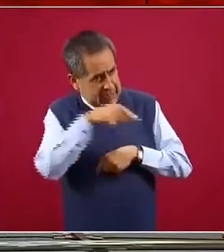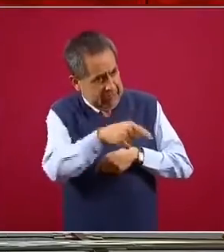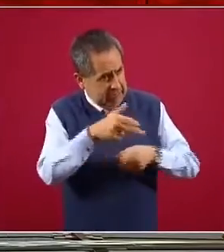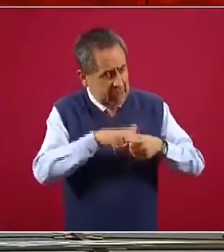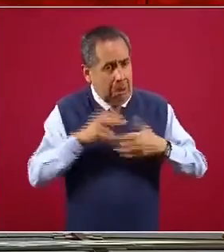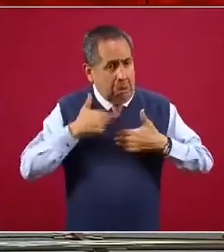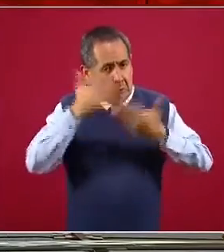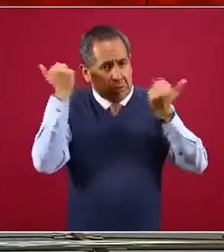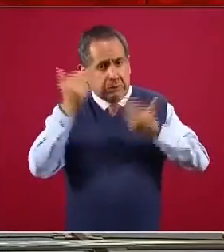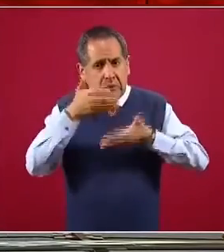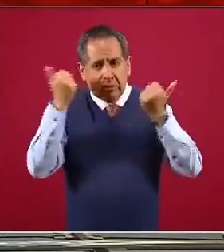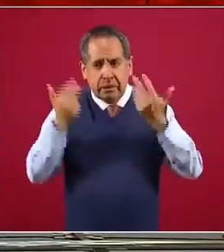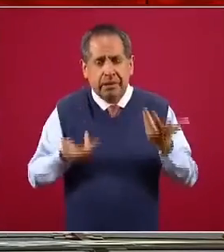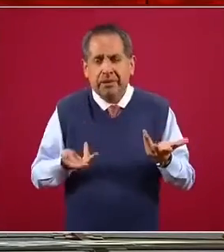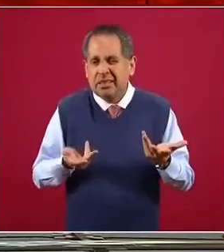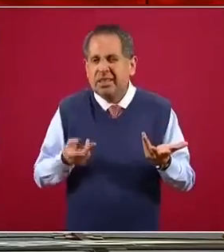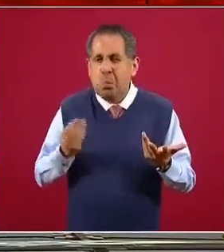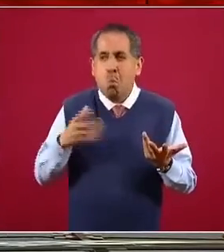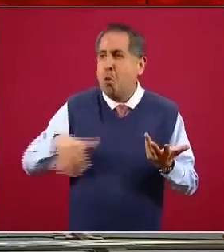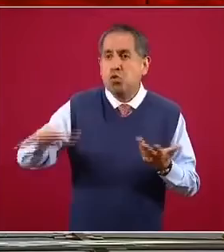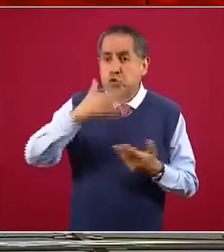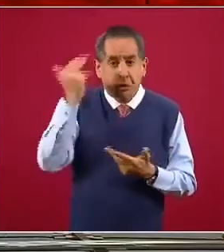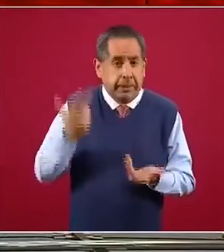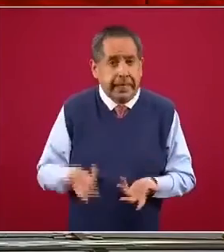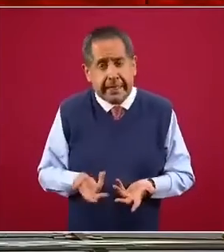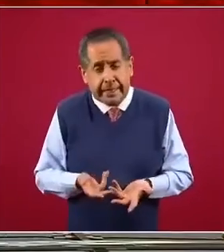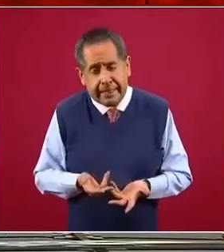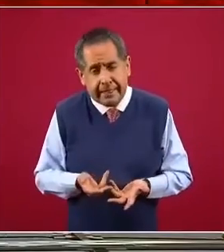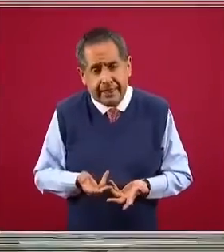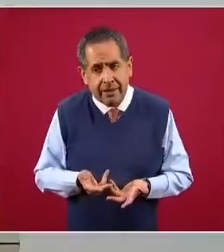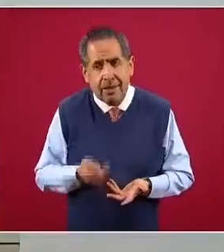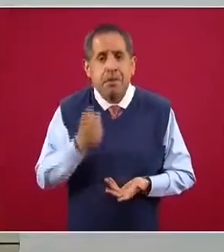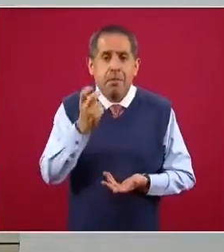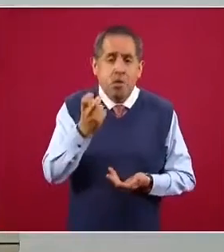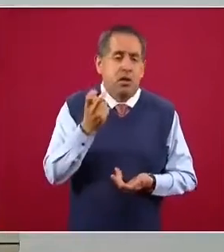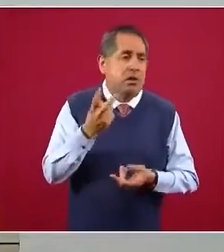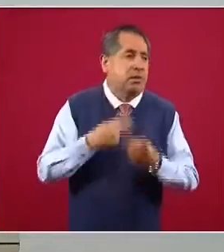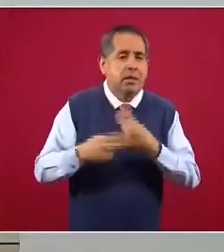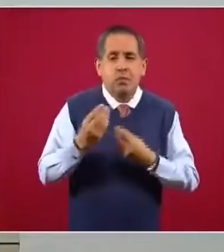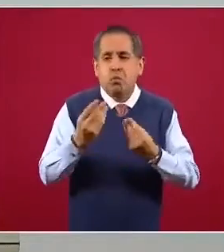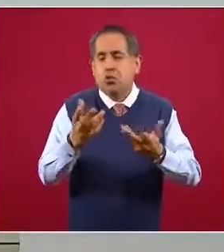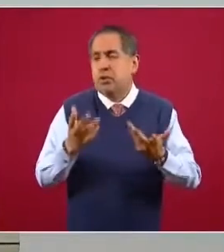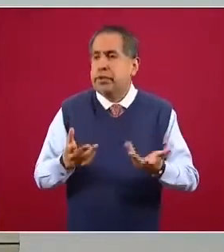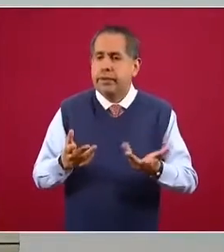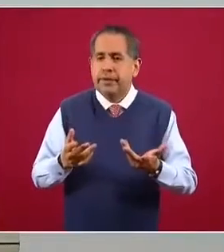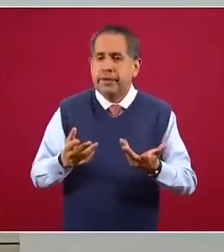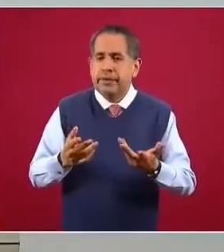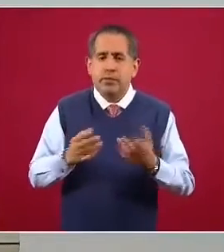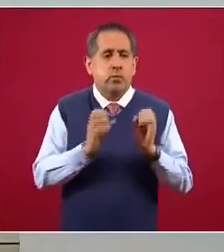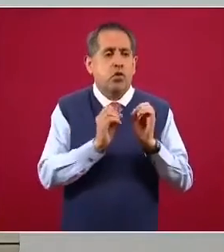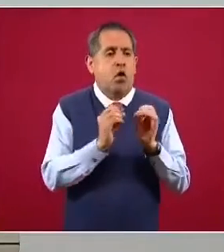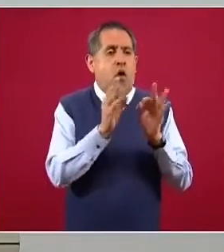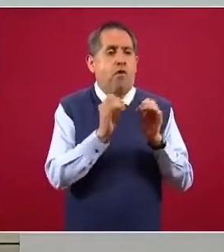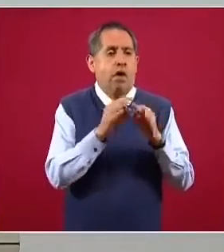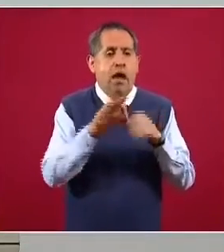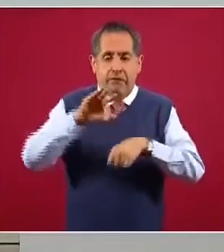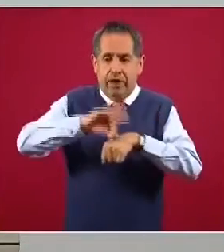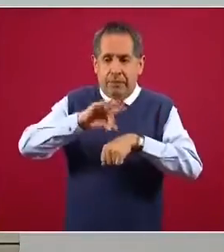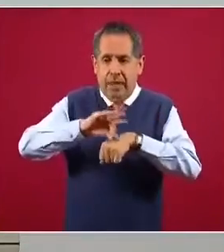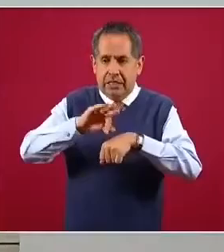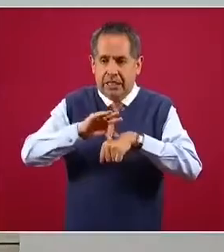centro de salud, quién lo va a atender, ¿no? Y entonces por eso también han proliferado mucho también los consultorios asociados a la